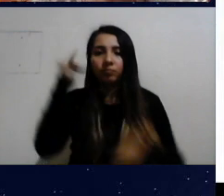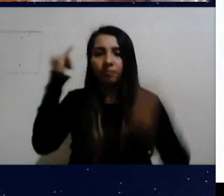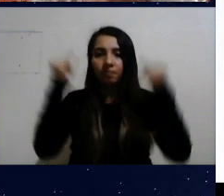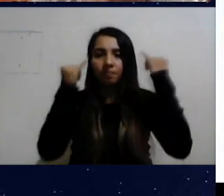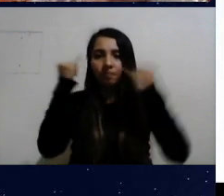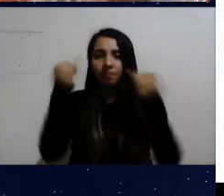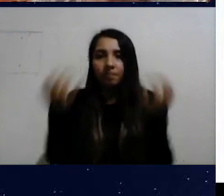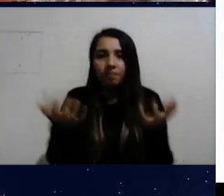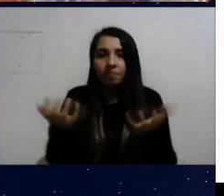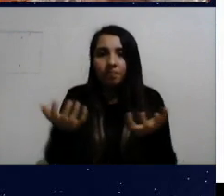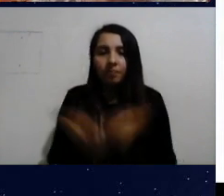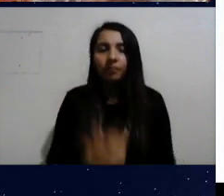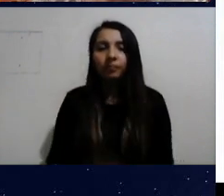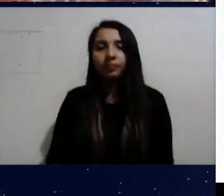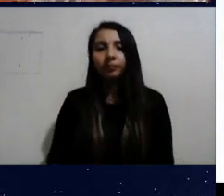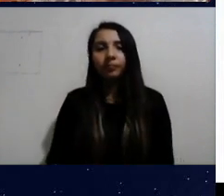¿no?